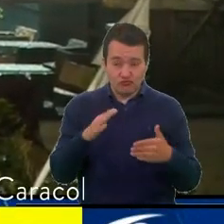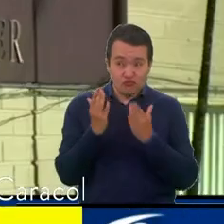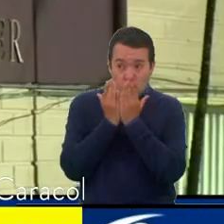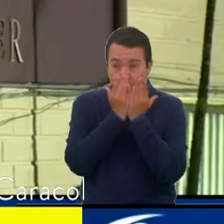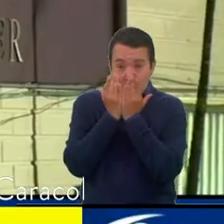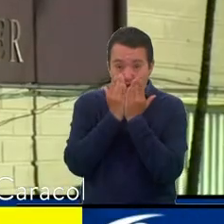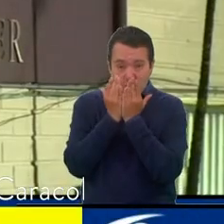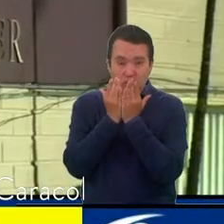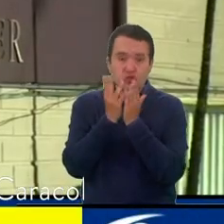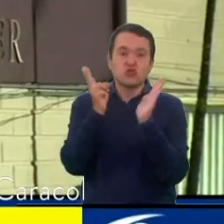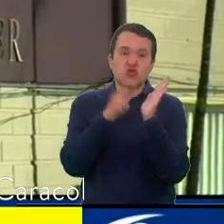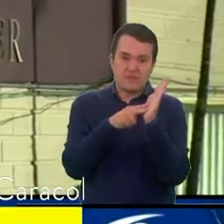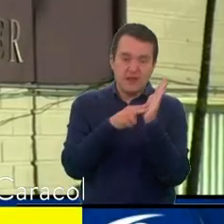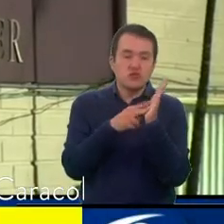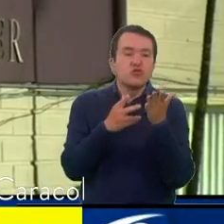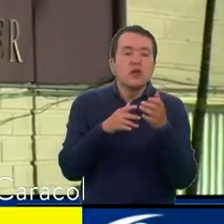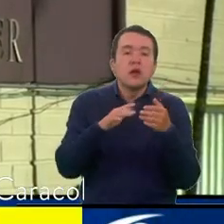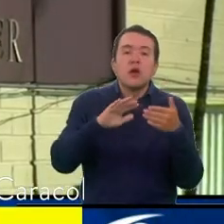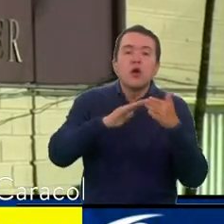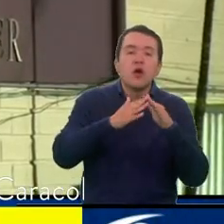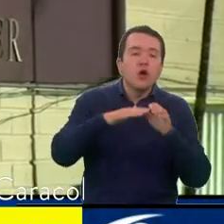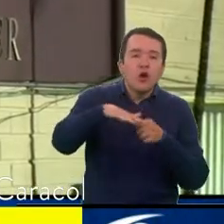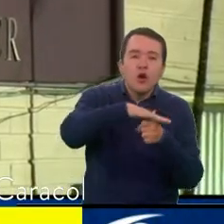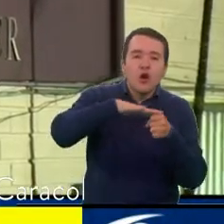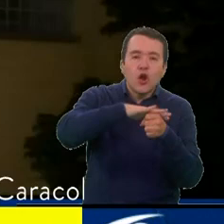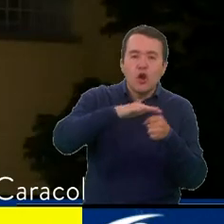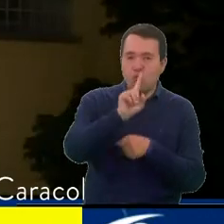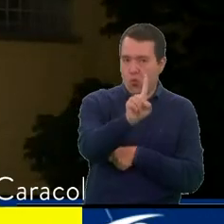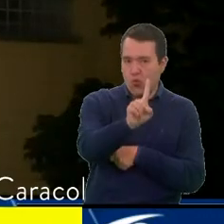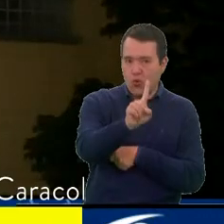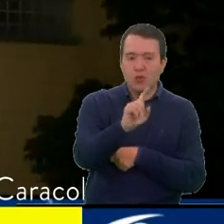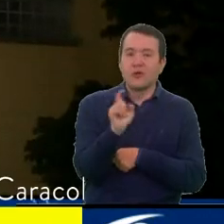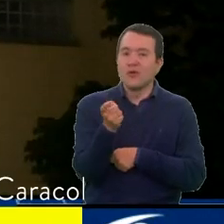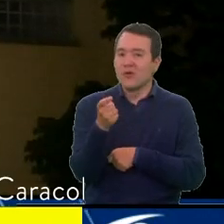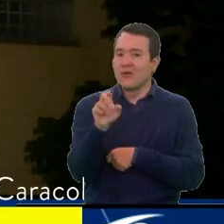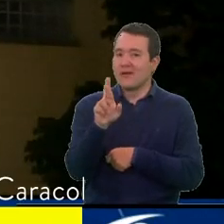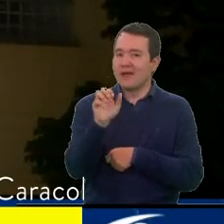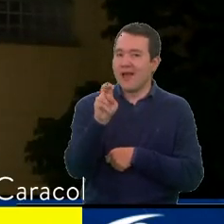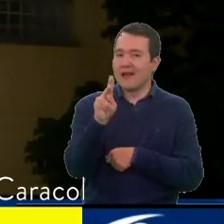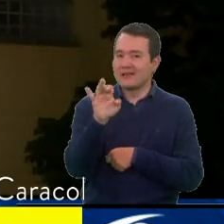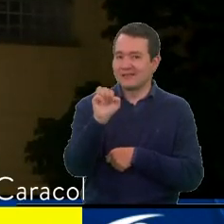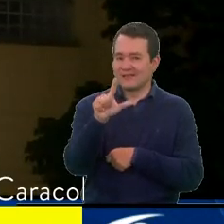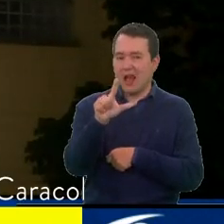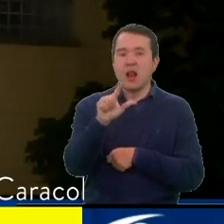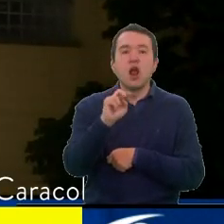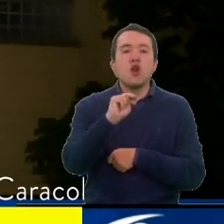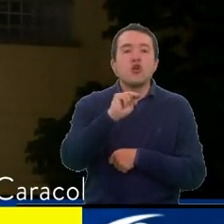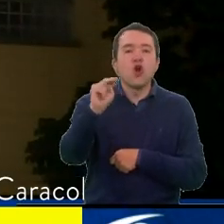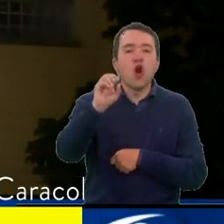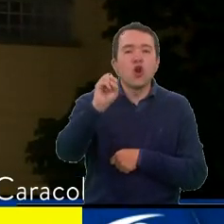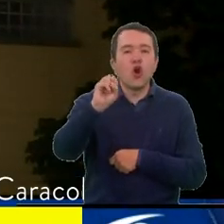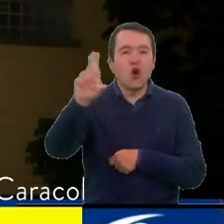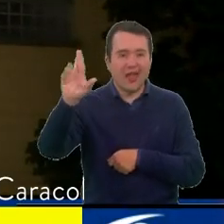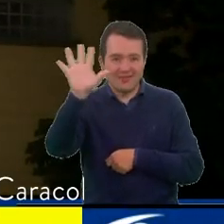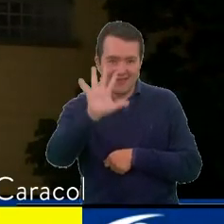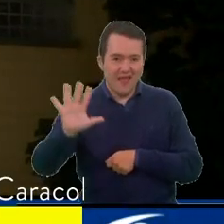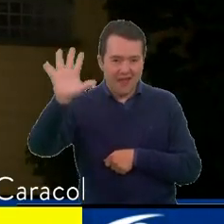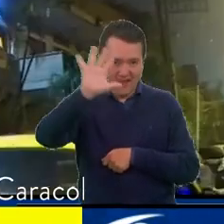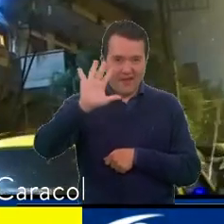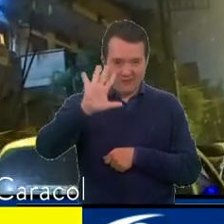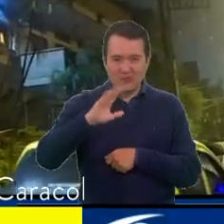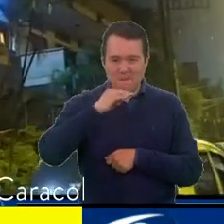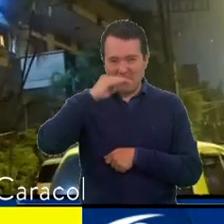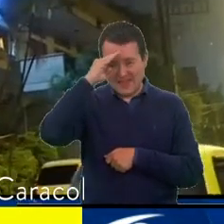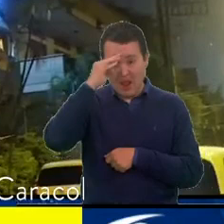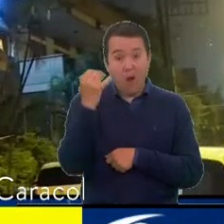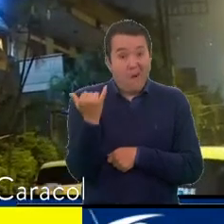Comuna 1, en el barrio Granizal, allí en el nororiente de la ciudad de Medellín. Imagínese que sin estrenar los